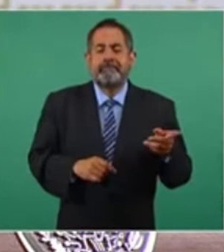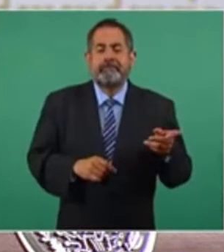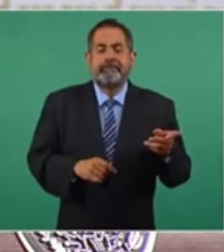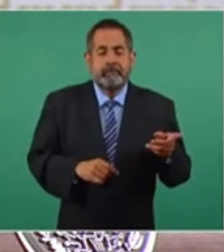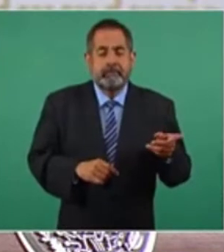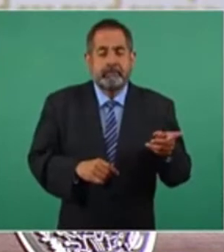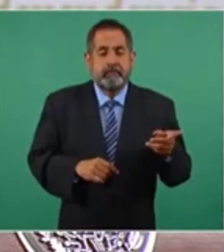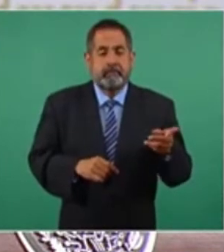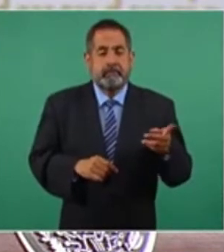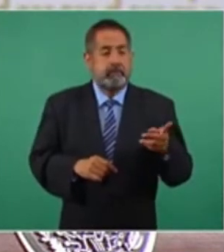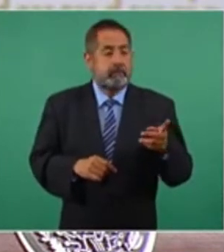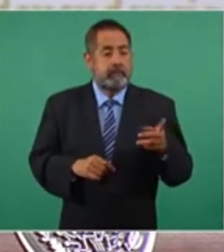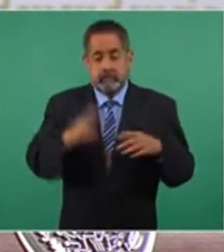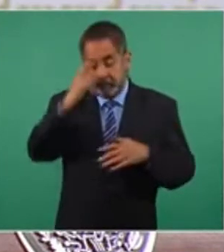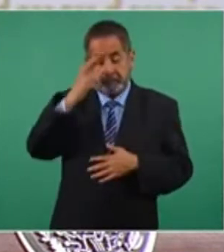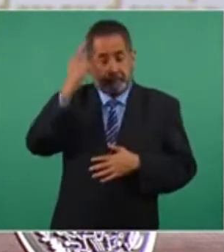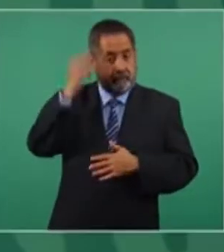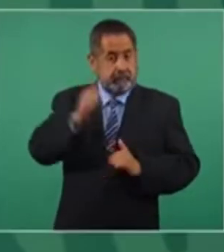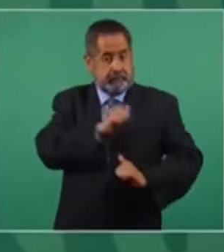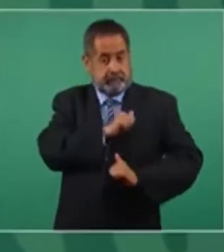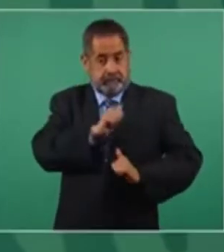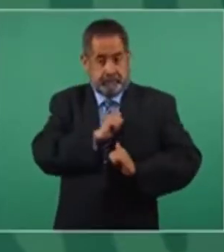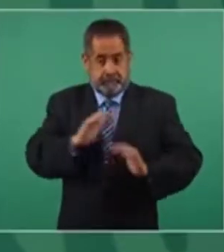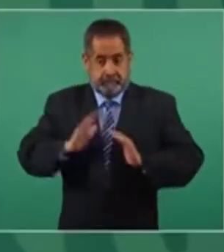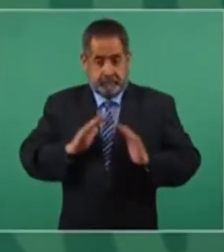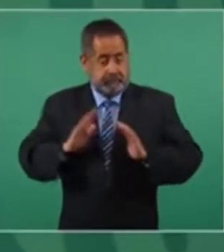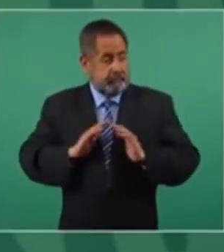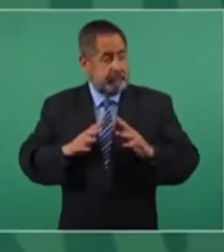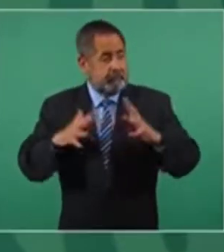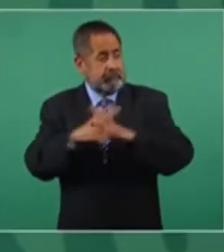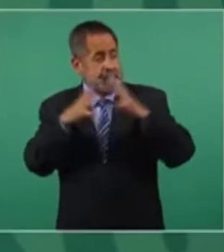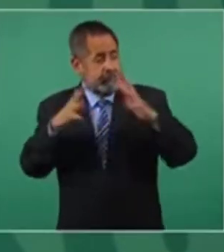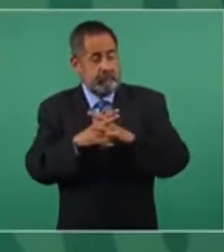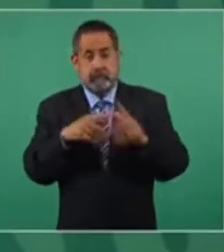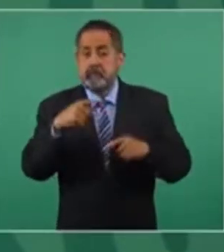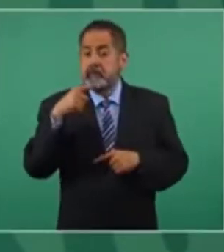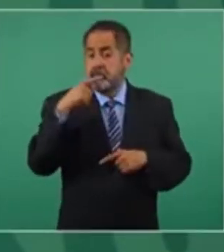al ejército más poderoso del mundo en ese entonces,